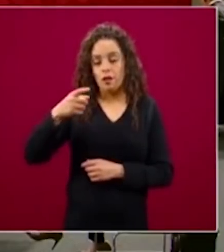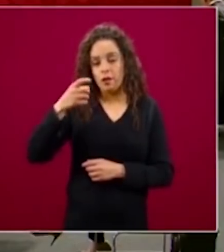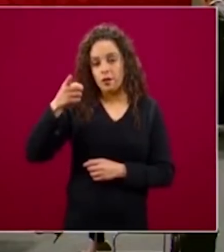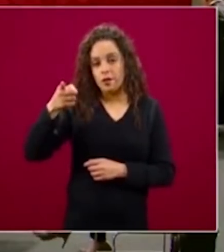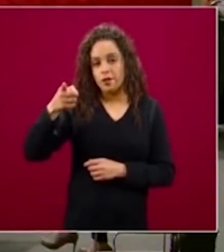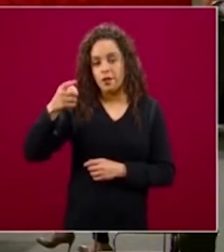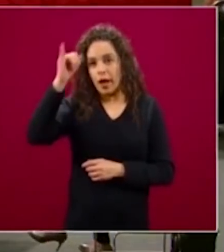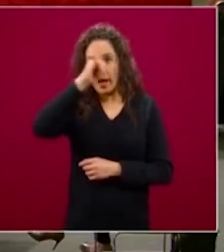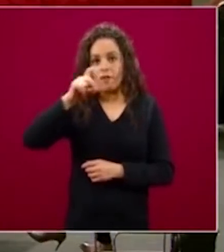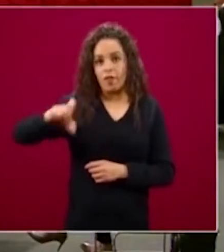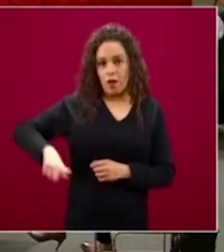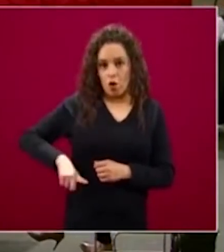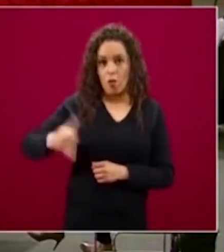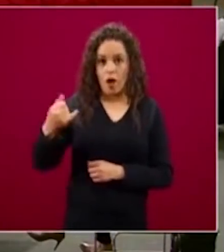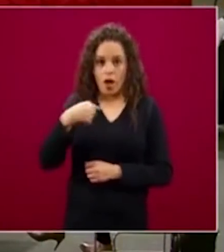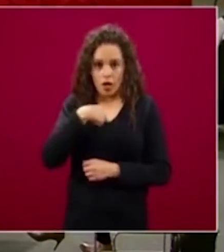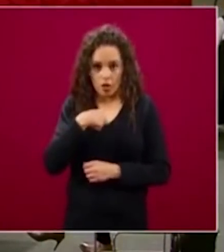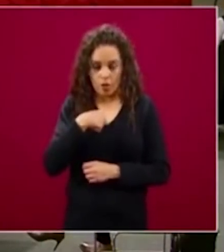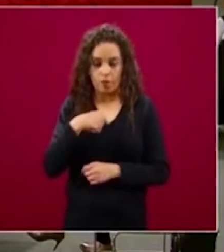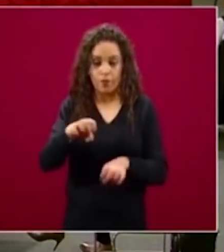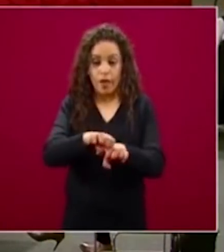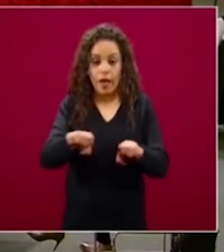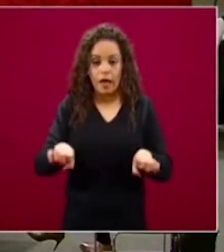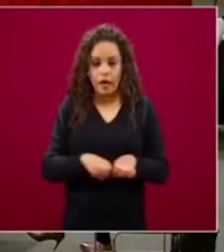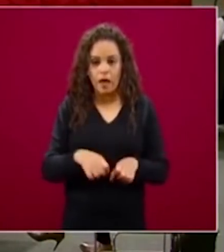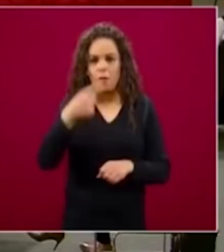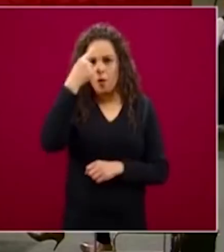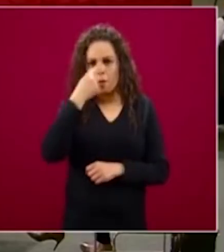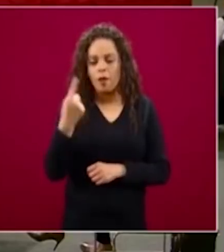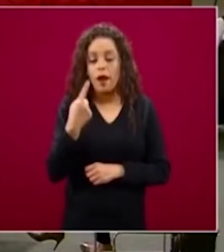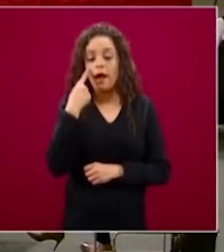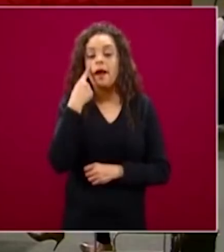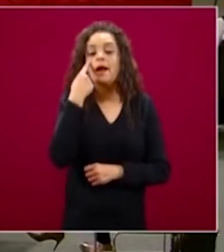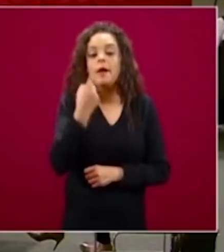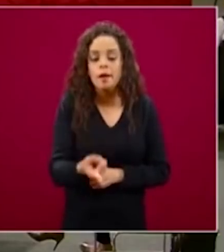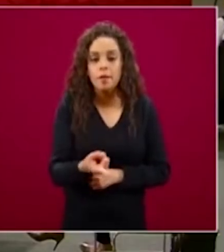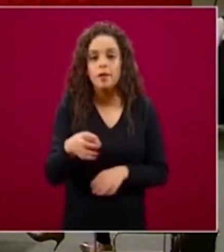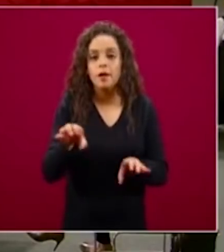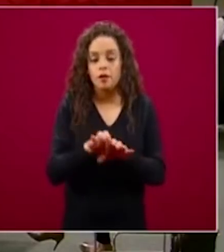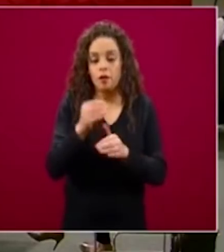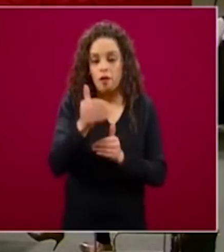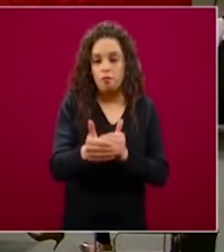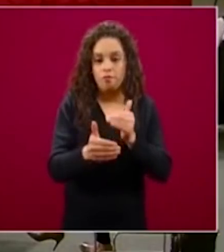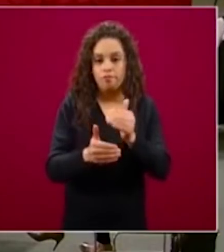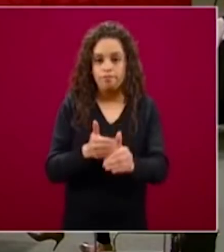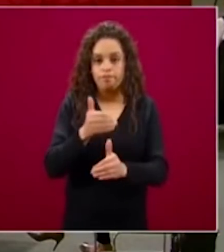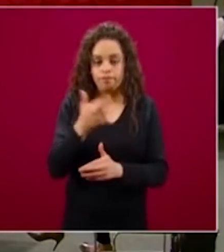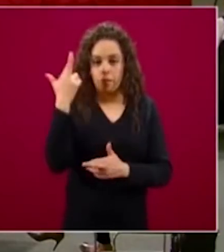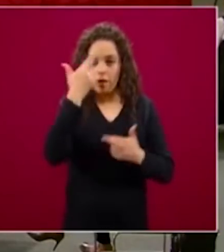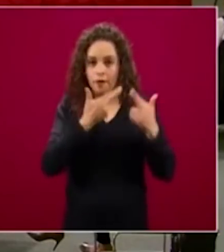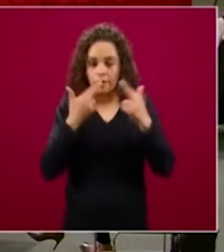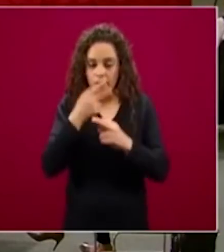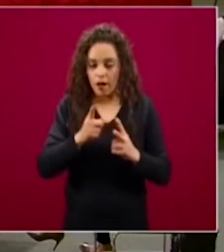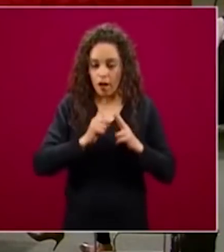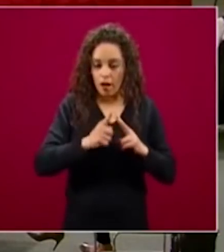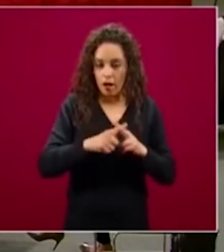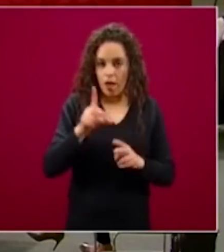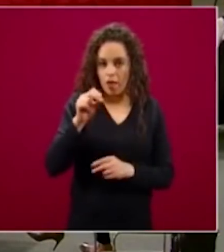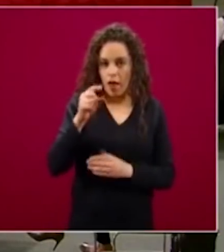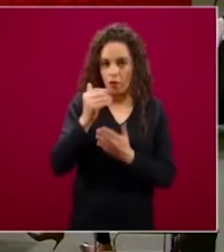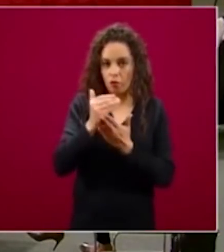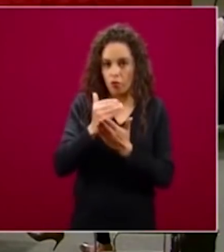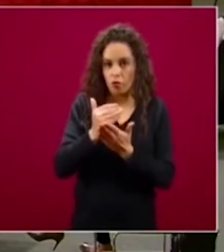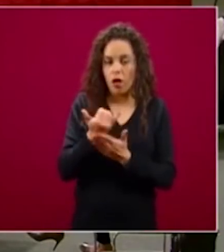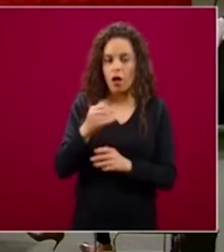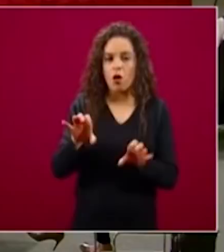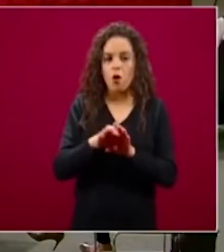equipo, para ver cómo va progresando tanto el análisis de los datos como la metodología. Y la metodología que